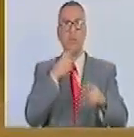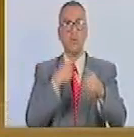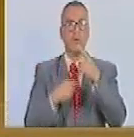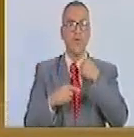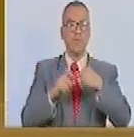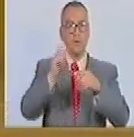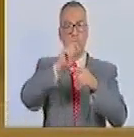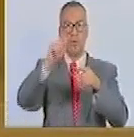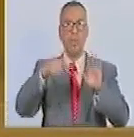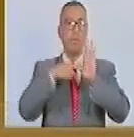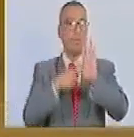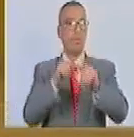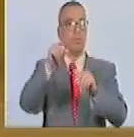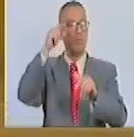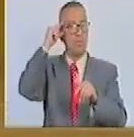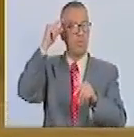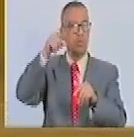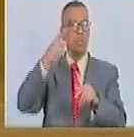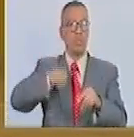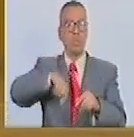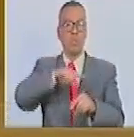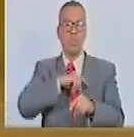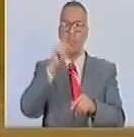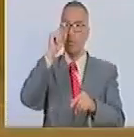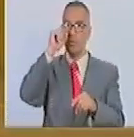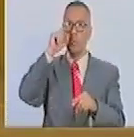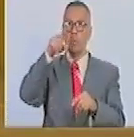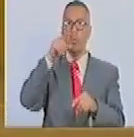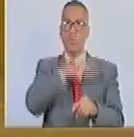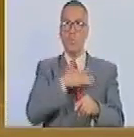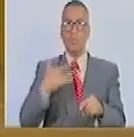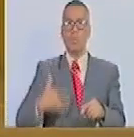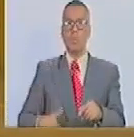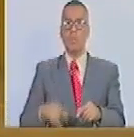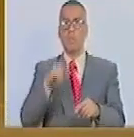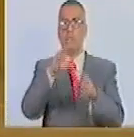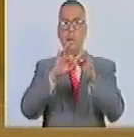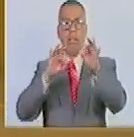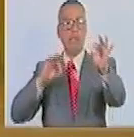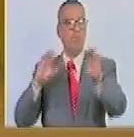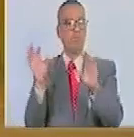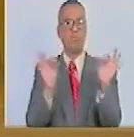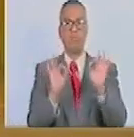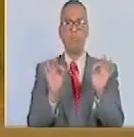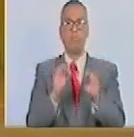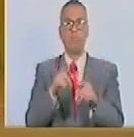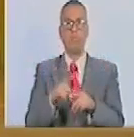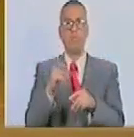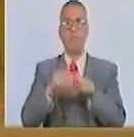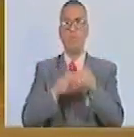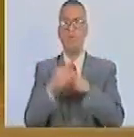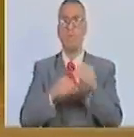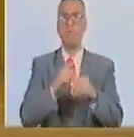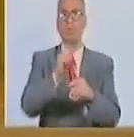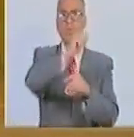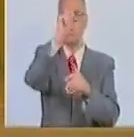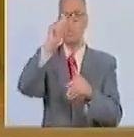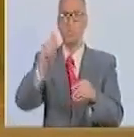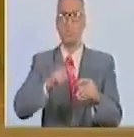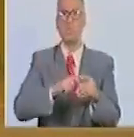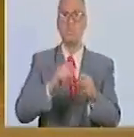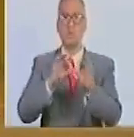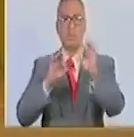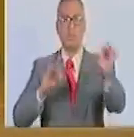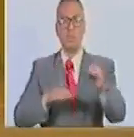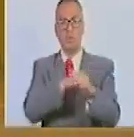el mapa, nos mostró un día, para nuestro asombro, que China no quedaba lejos. Y lo hizo en el mapa, rayando los